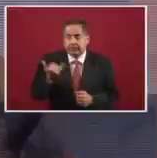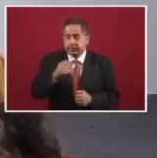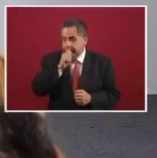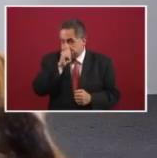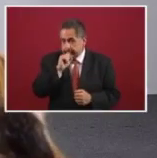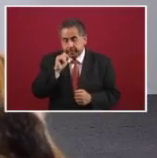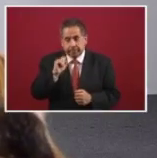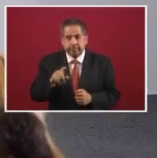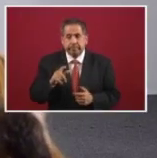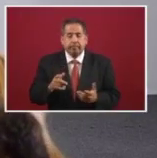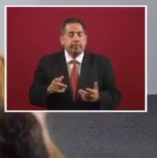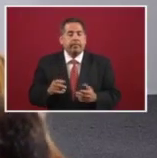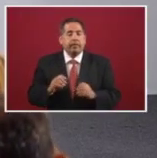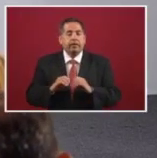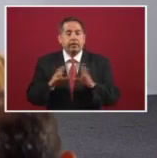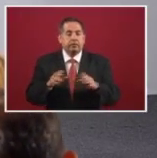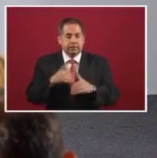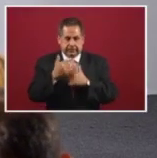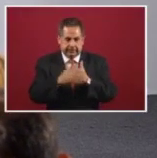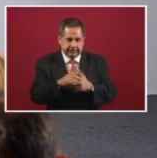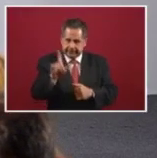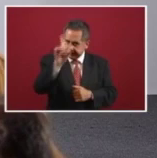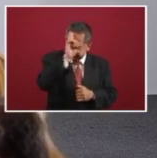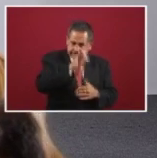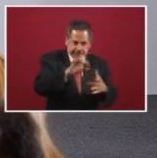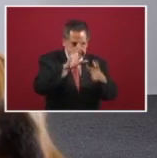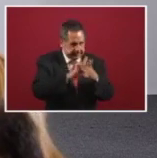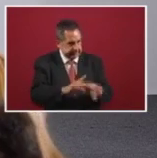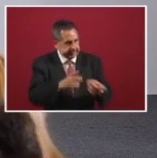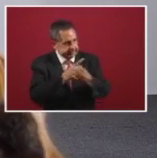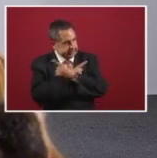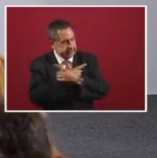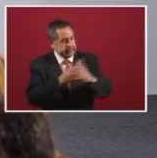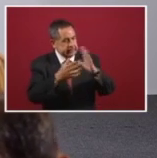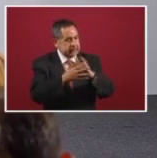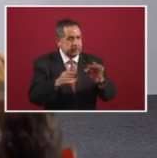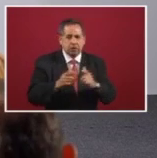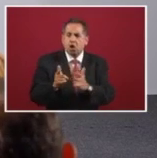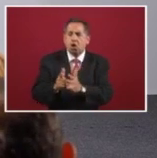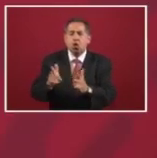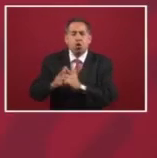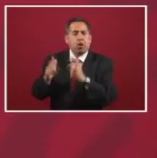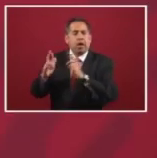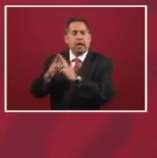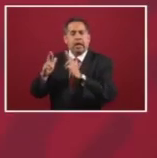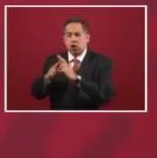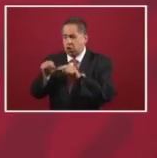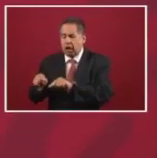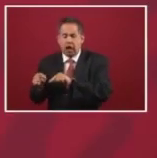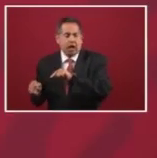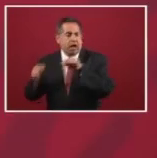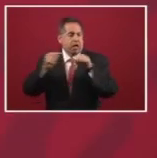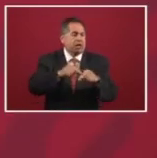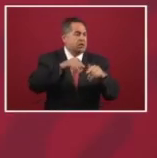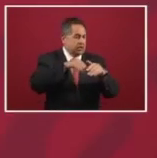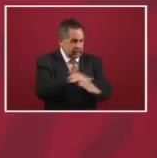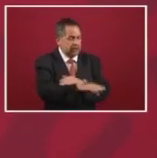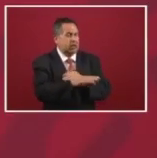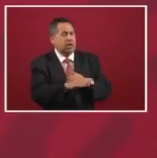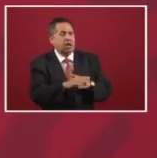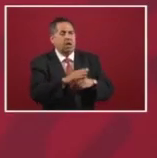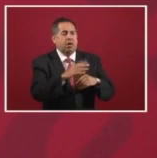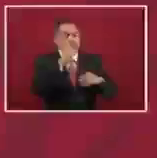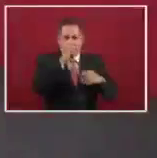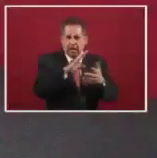vamos a moralizar. Hay grupos religiosos que van a los reclusorios, nos han